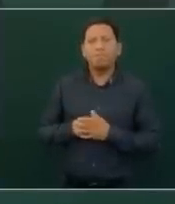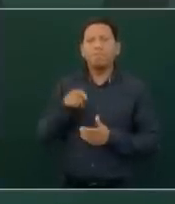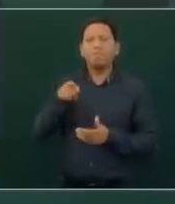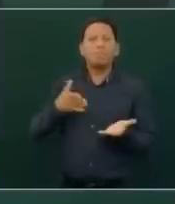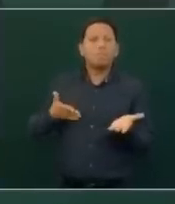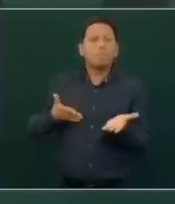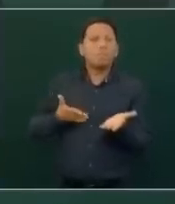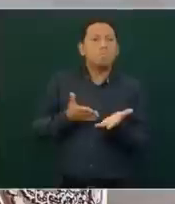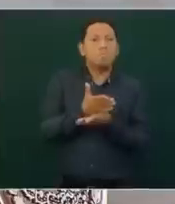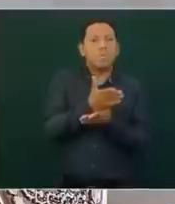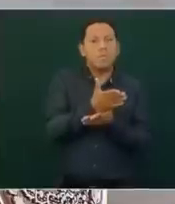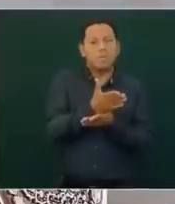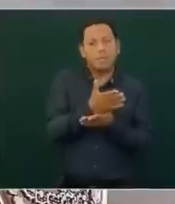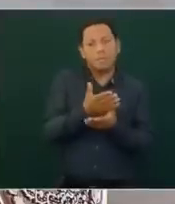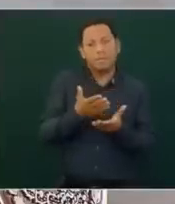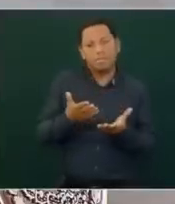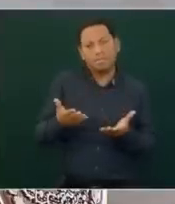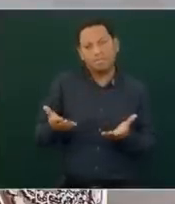intromisión